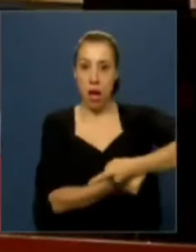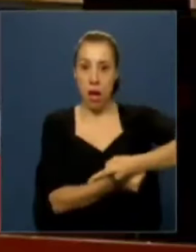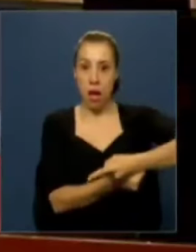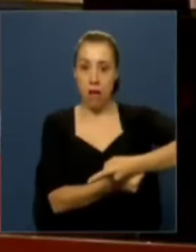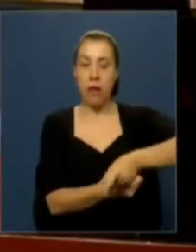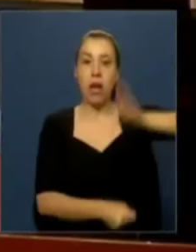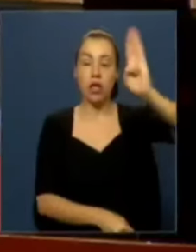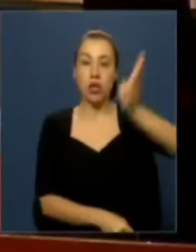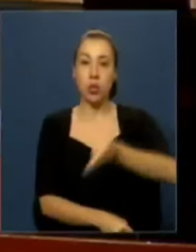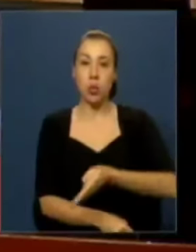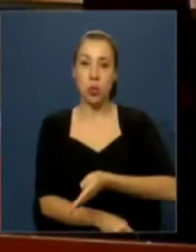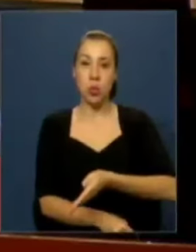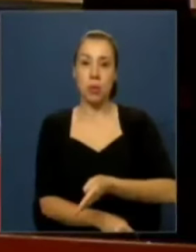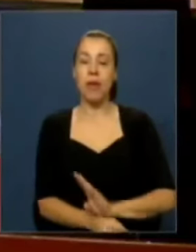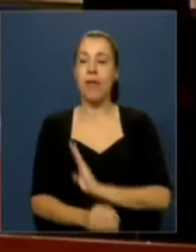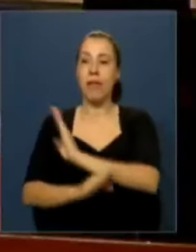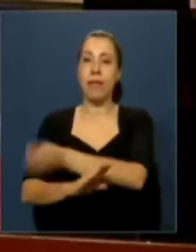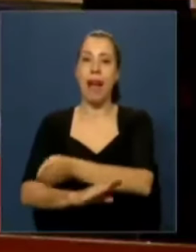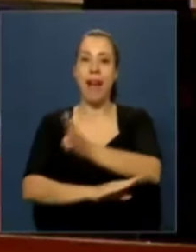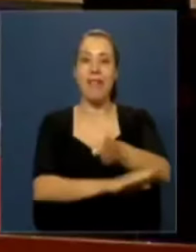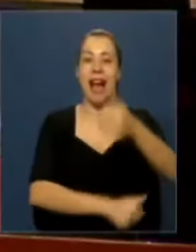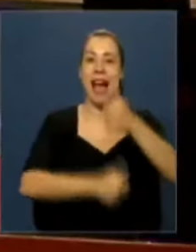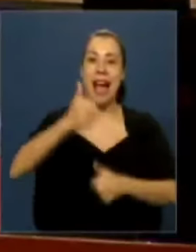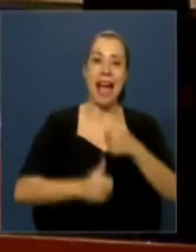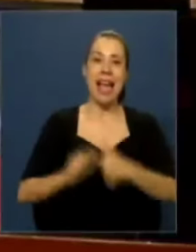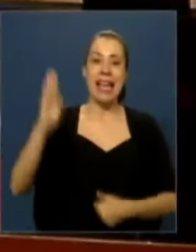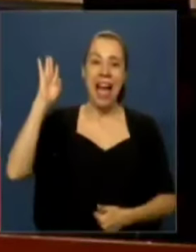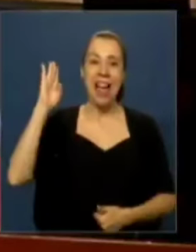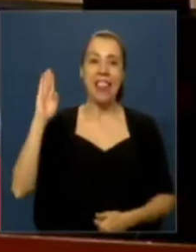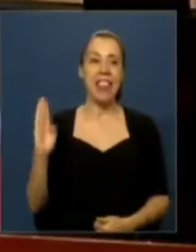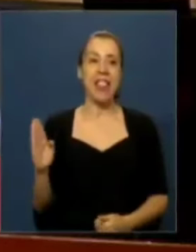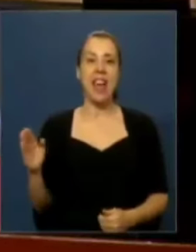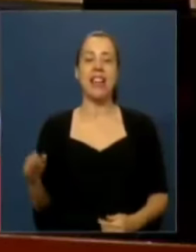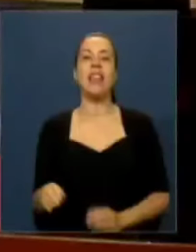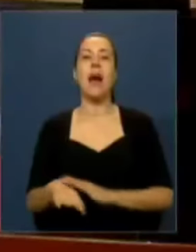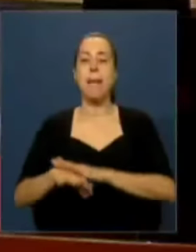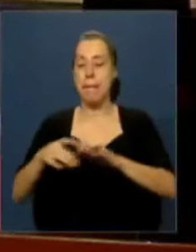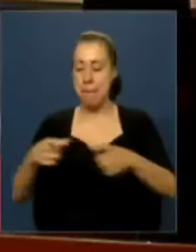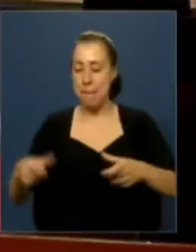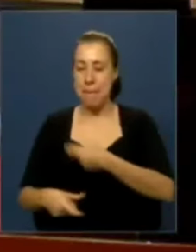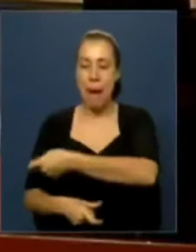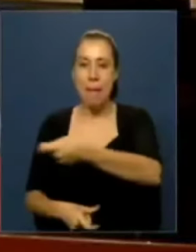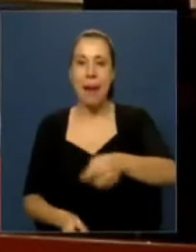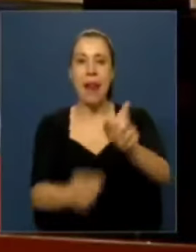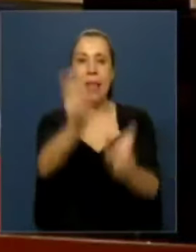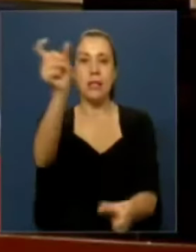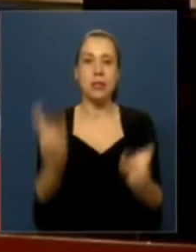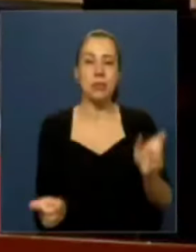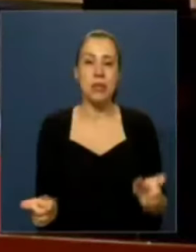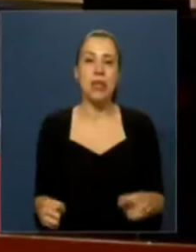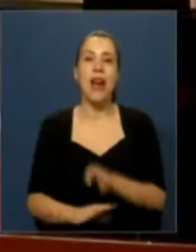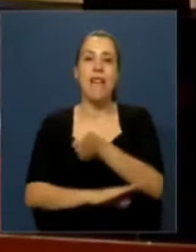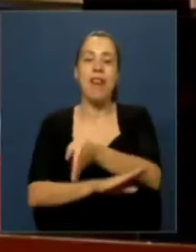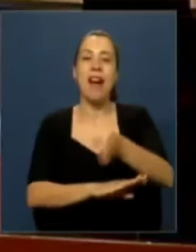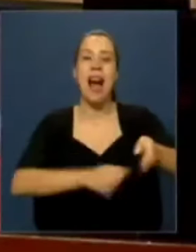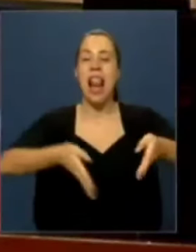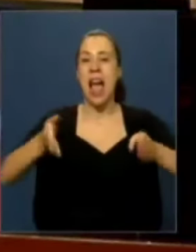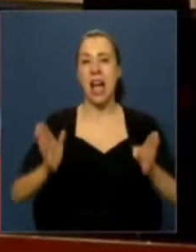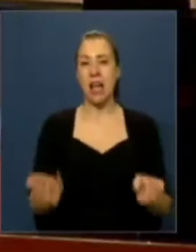a suspender las visitas de los candidatos, los recorridos, las entregas de folletos a la gente, la presencia